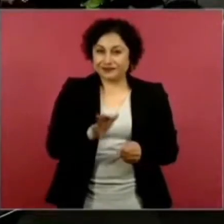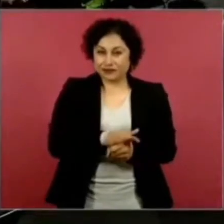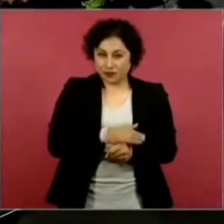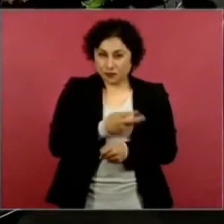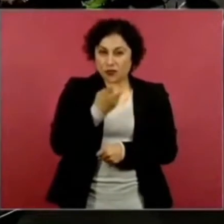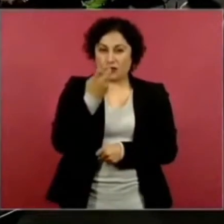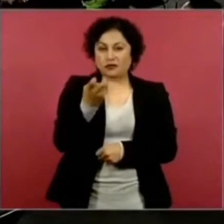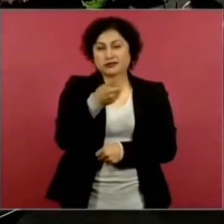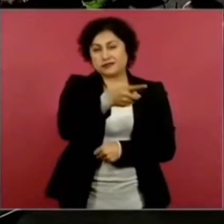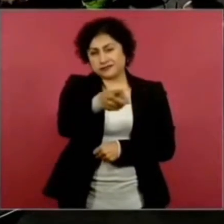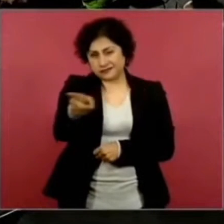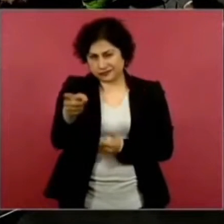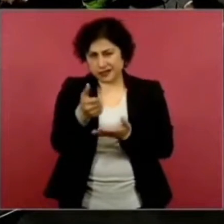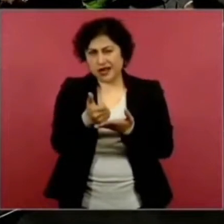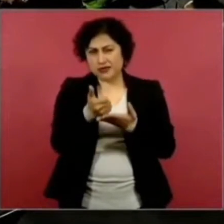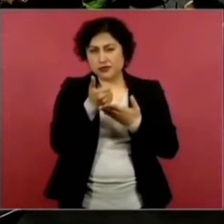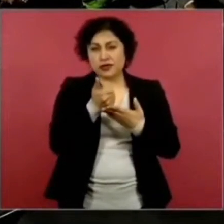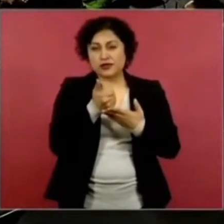ayúdenme ustedes